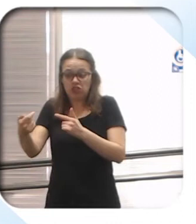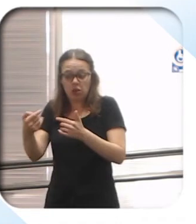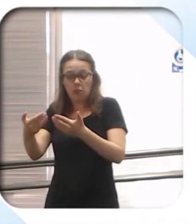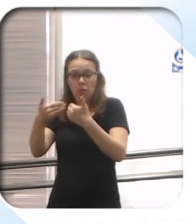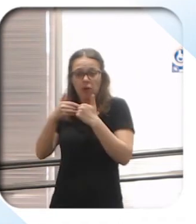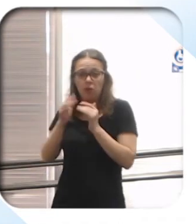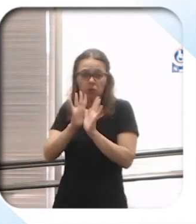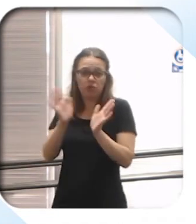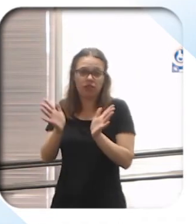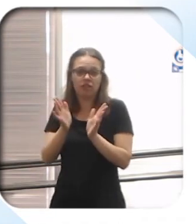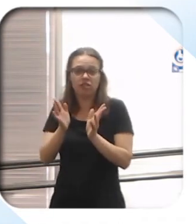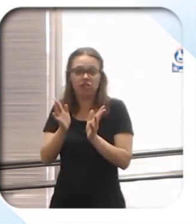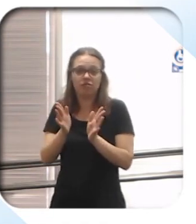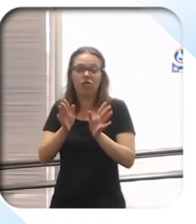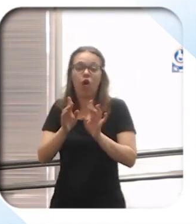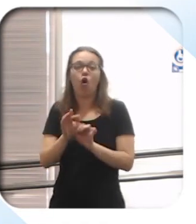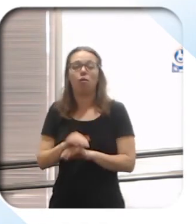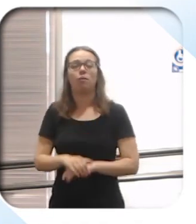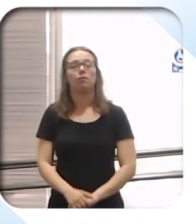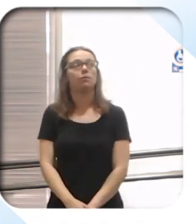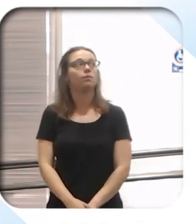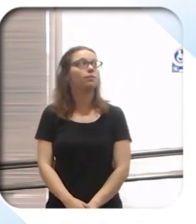Inquietudes sobre la reproducción, ¿verdad?